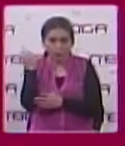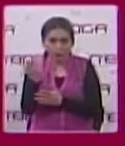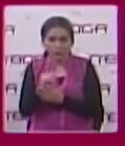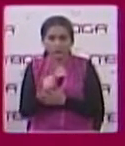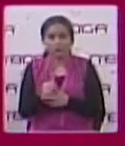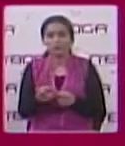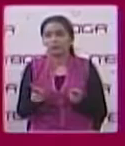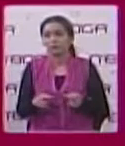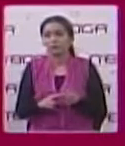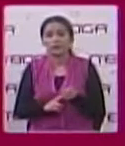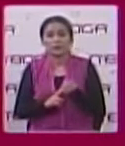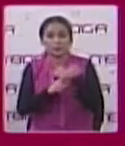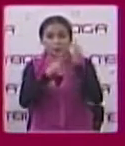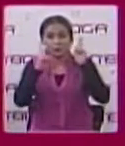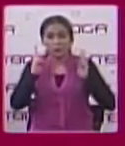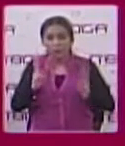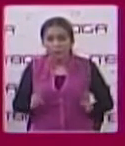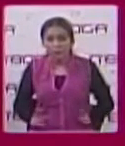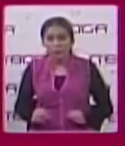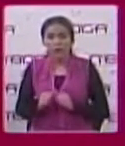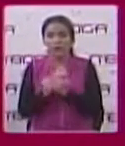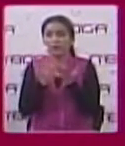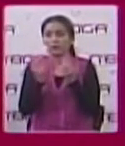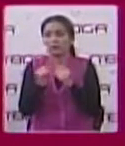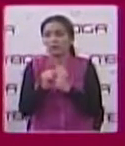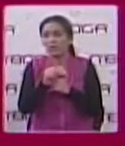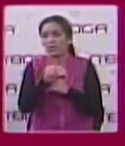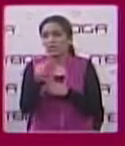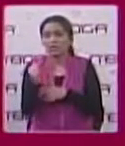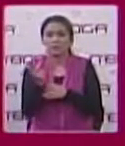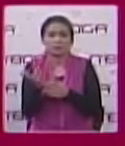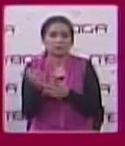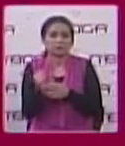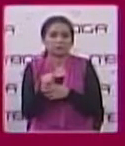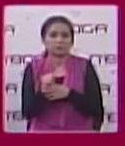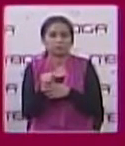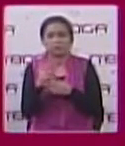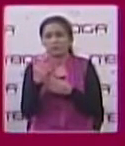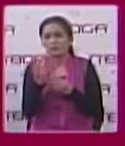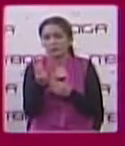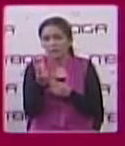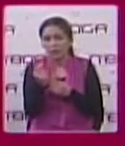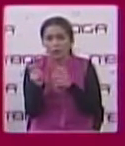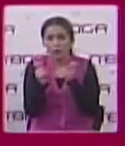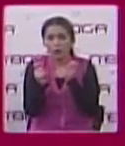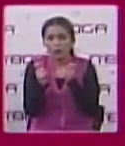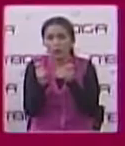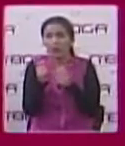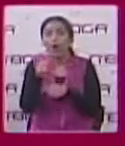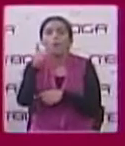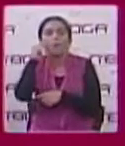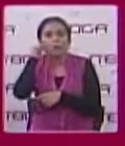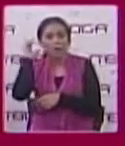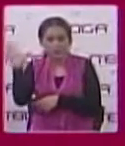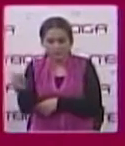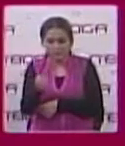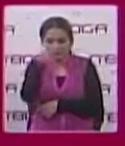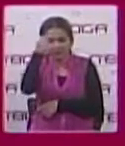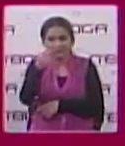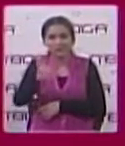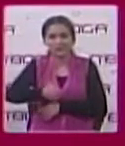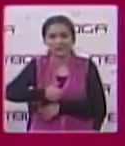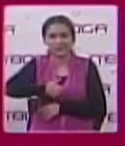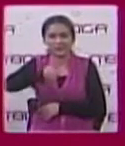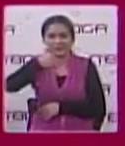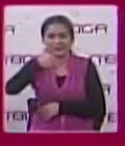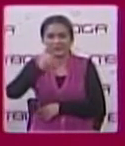Financiera son los cargos con mayor presencia femenina. ¿Cuáles, según su visión, son las mayores barreras que puede llegar a